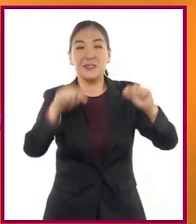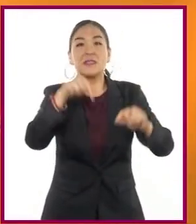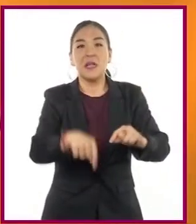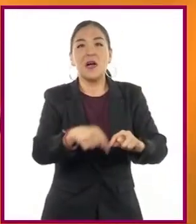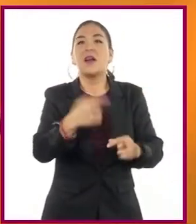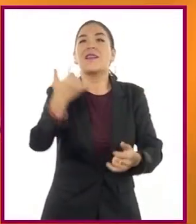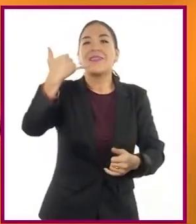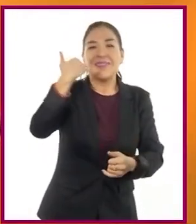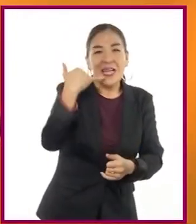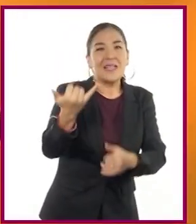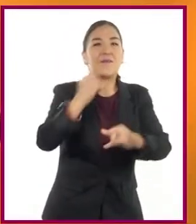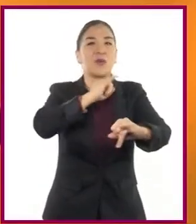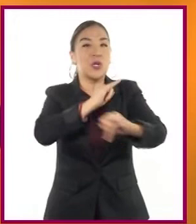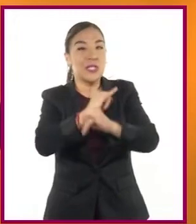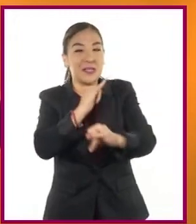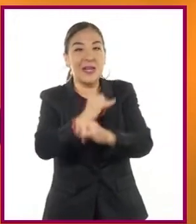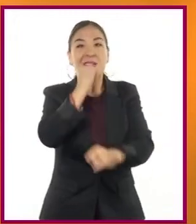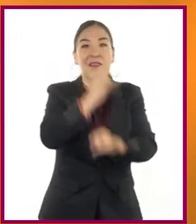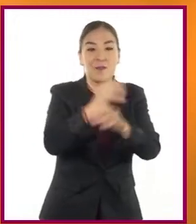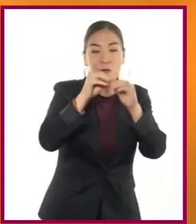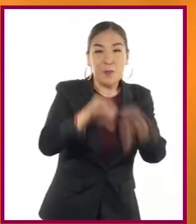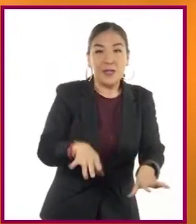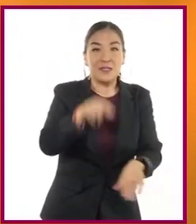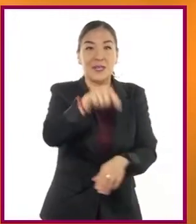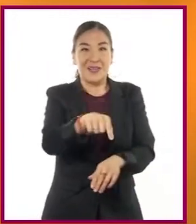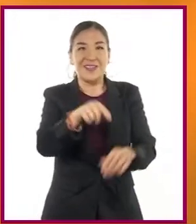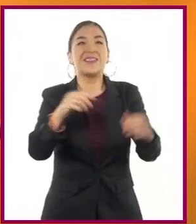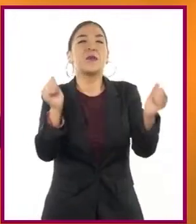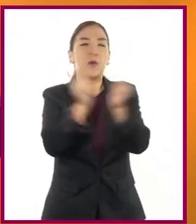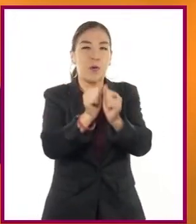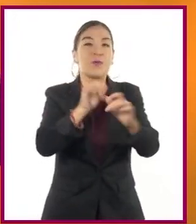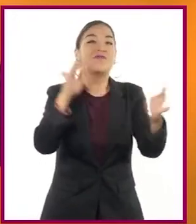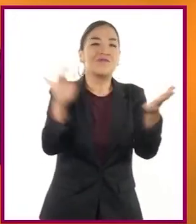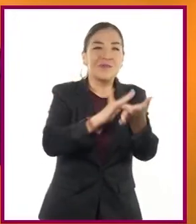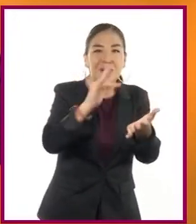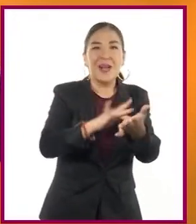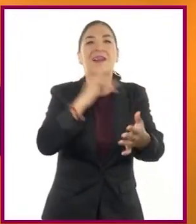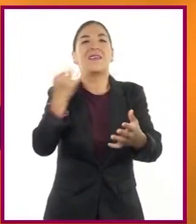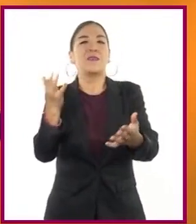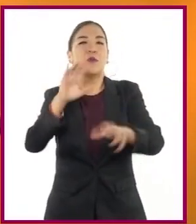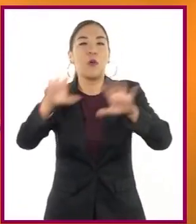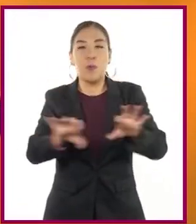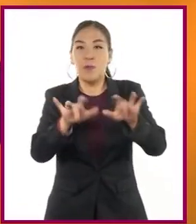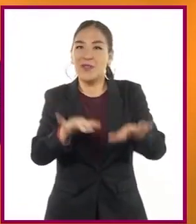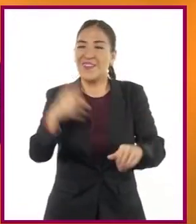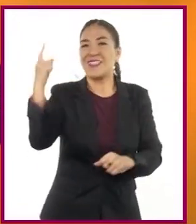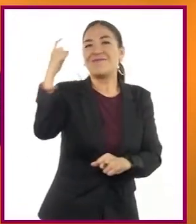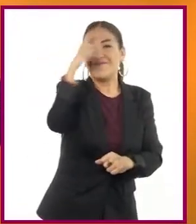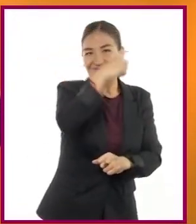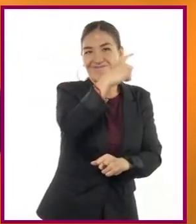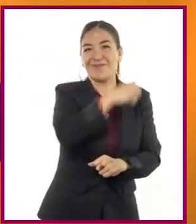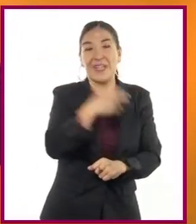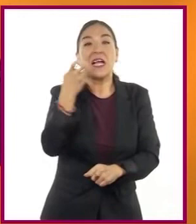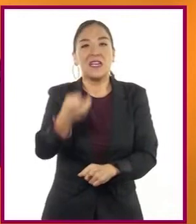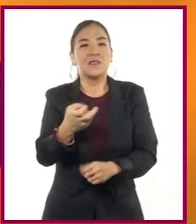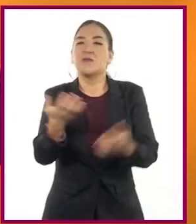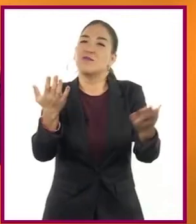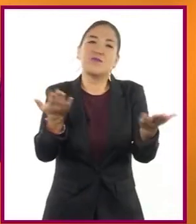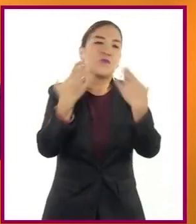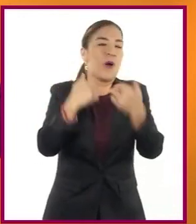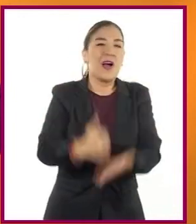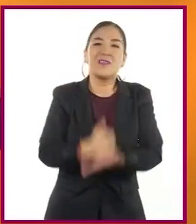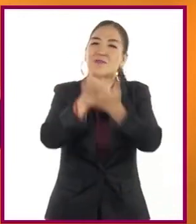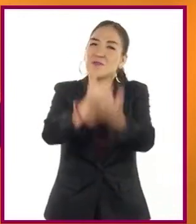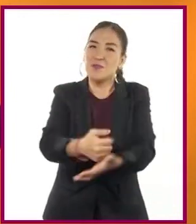telecomunicaciones y acceso a la información mediante las TIC son difíciles. Por lo tanto, no ayuda a la satisfacción